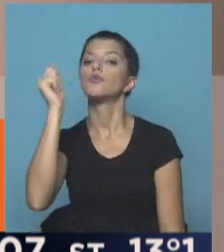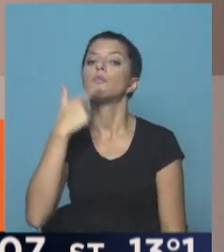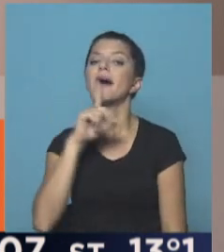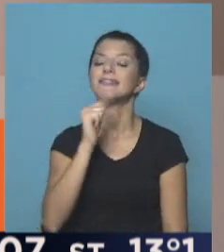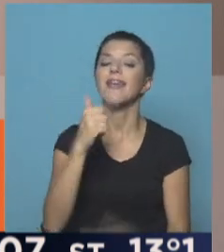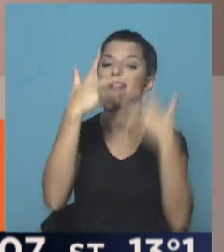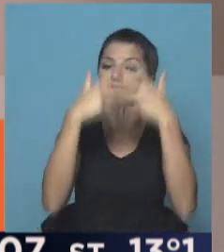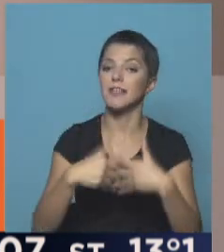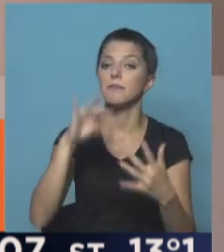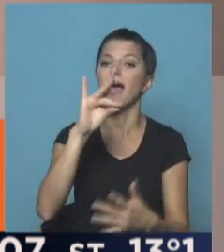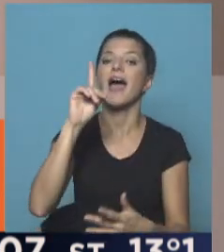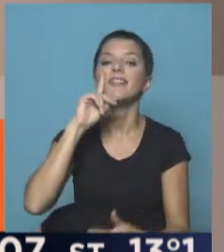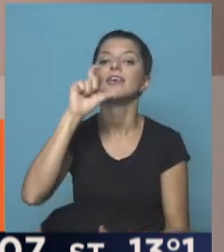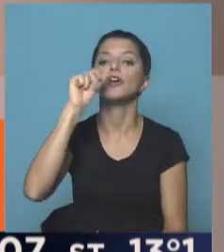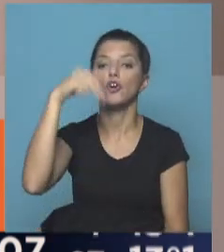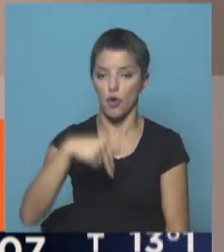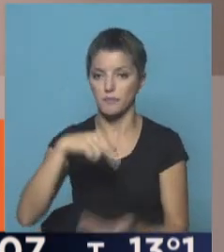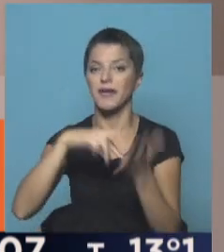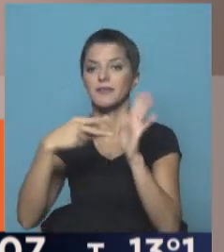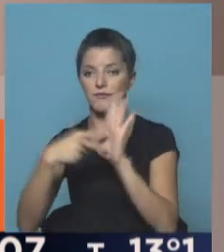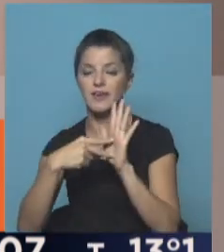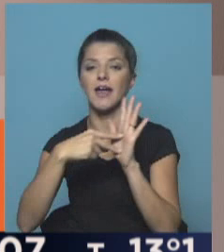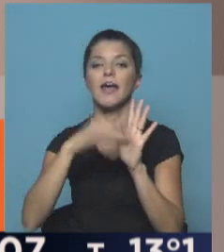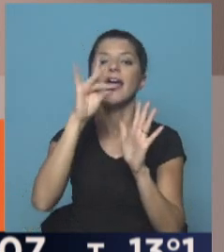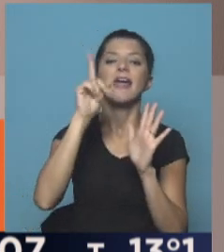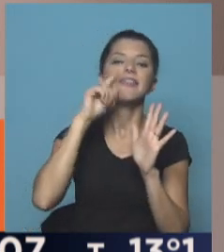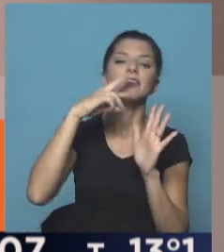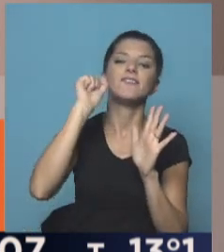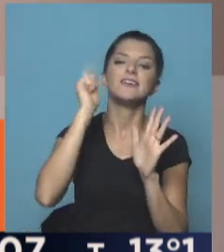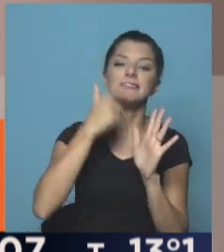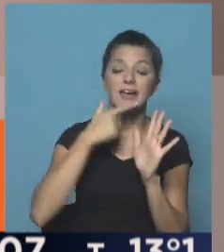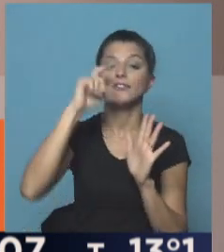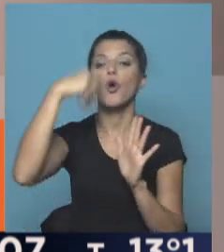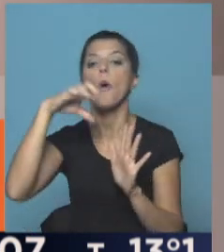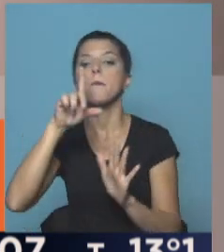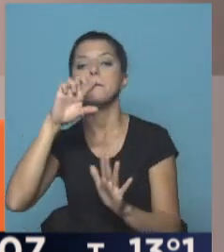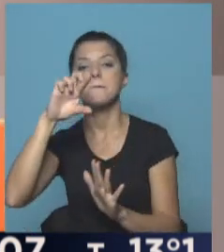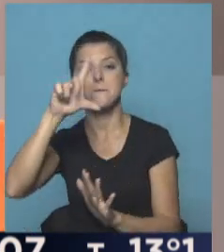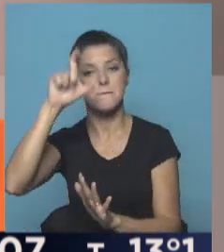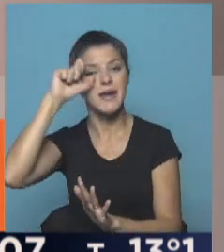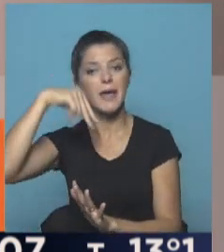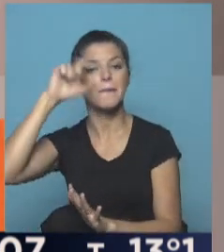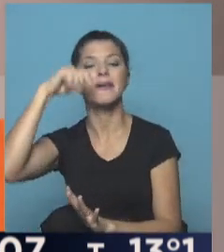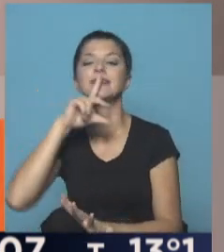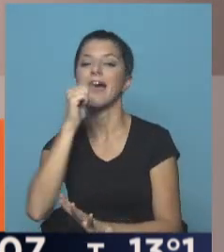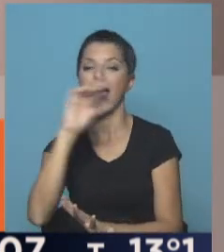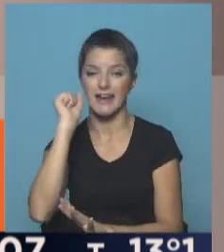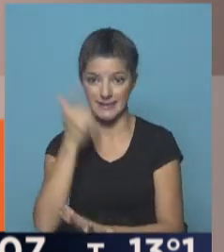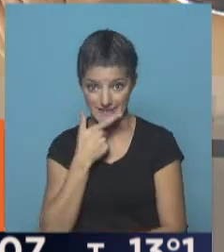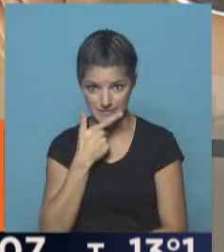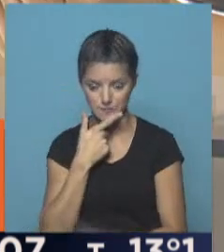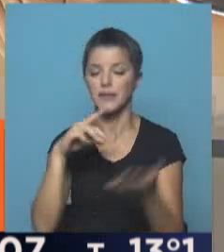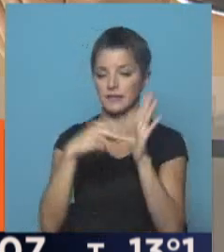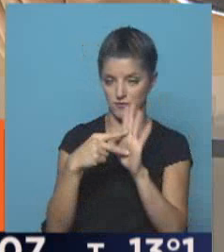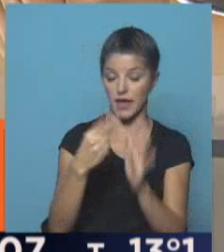porque es divisas complementarias, ese es el nombre. Y lo que hace el gobierno es pone una cantidad de dólares a disposición